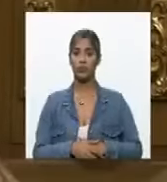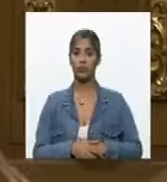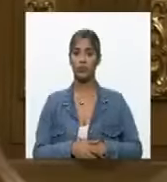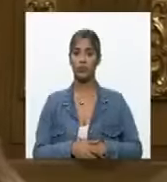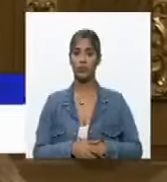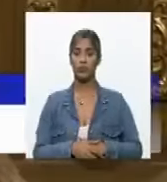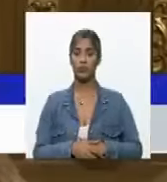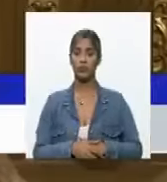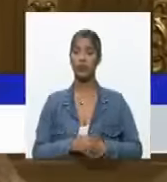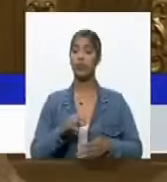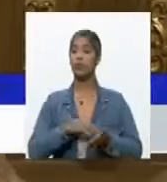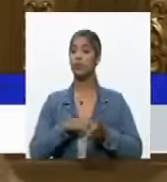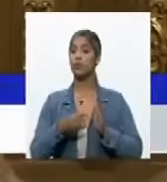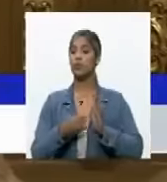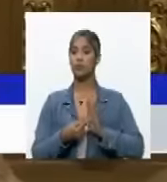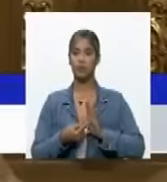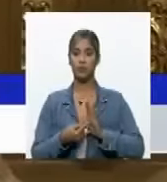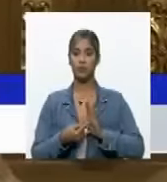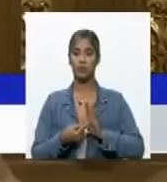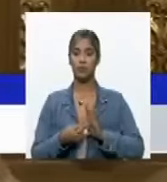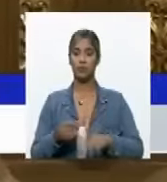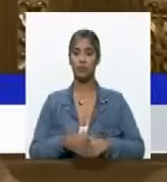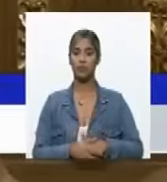es un acuerdo